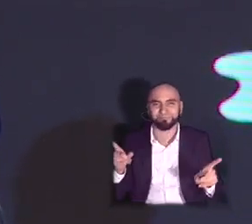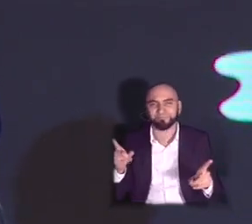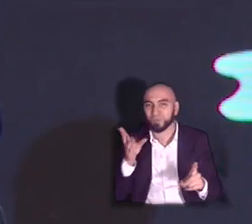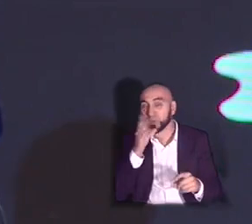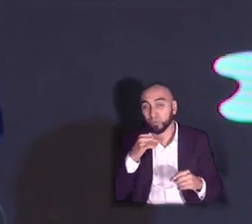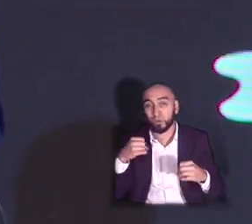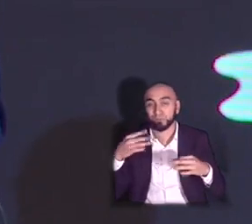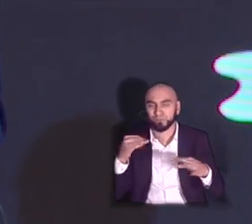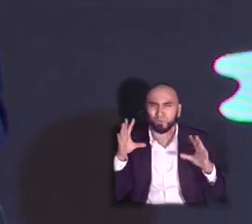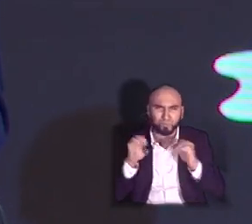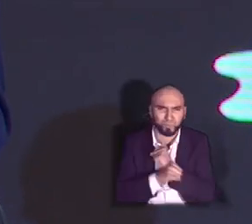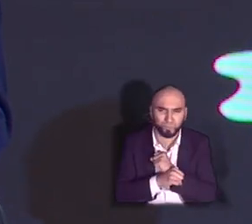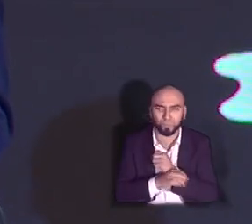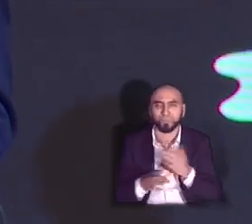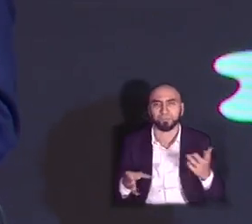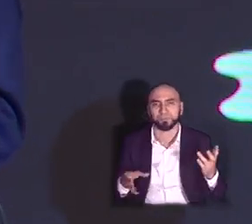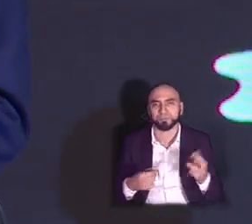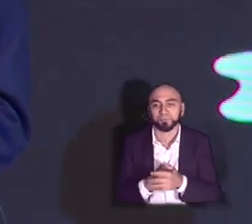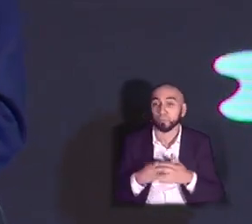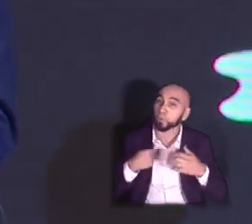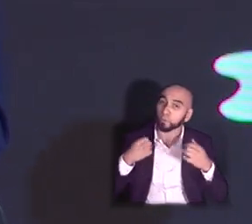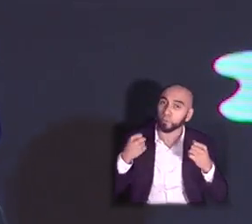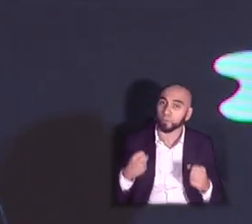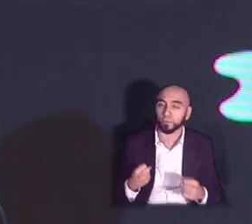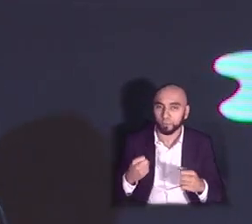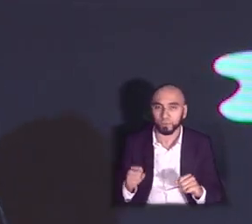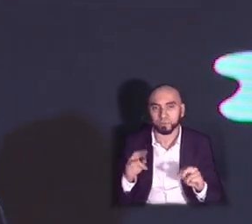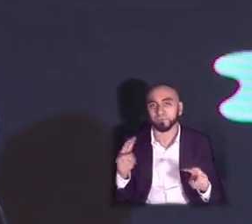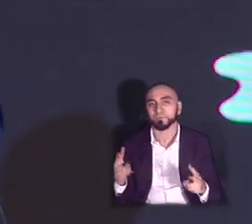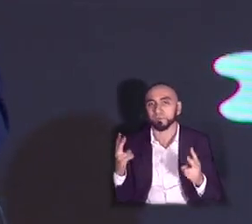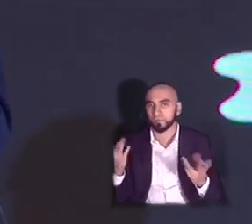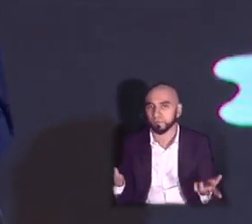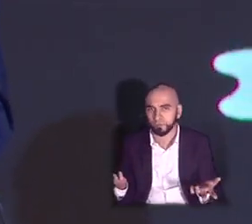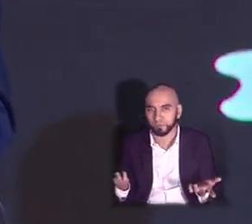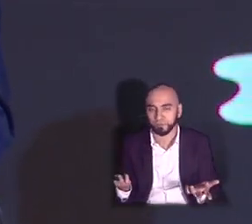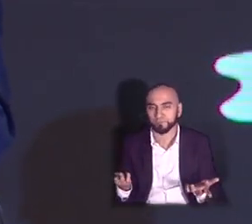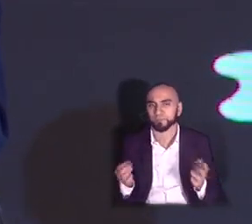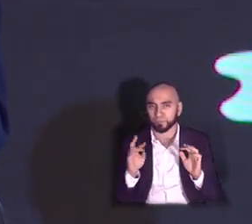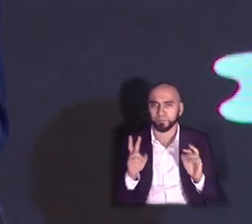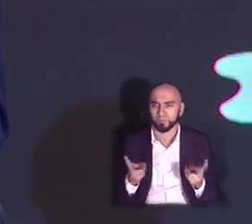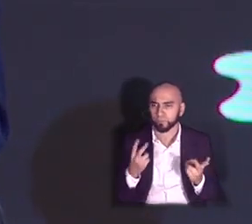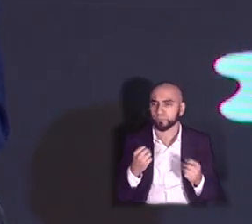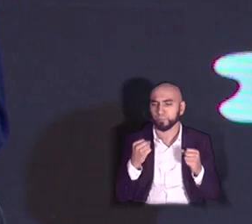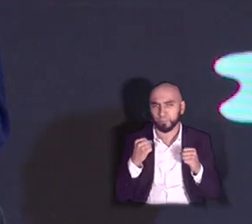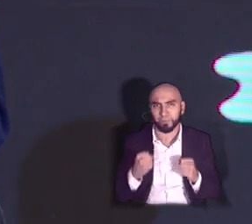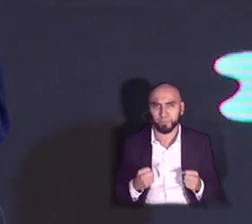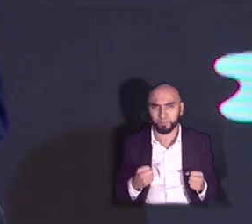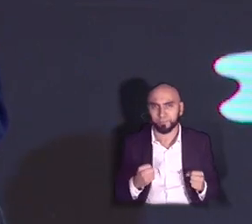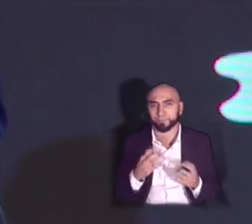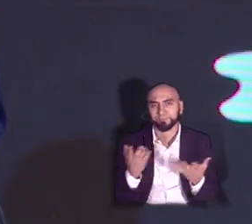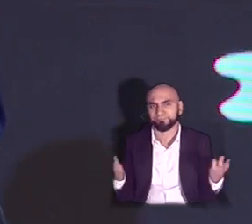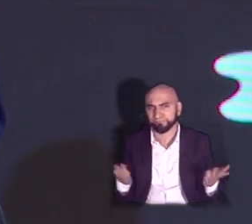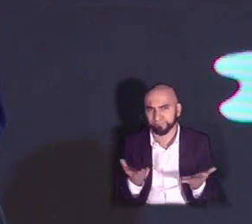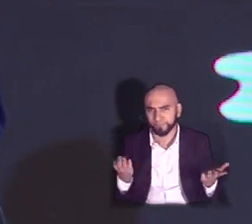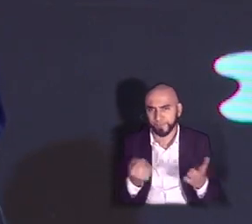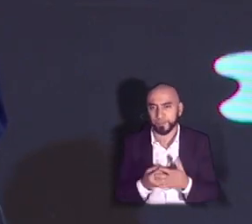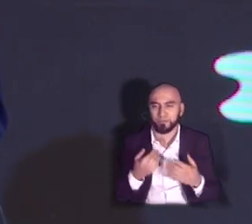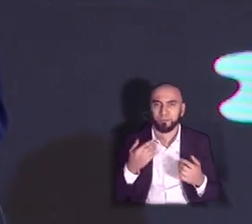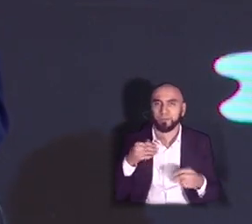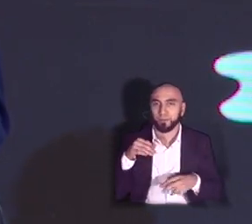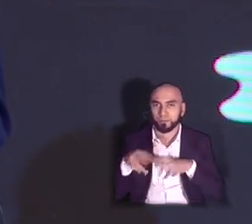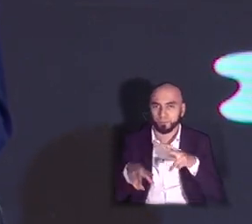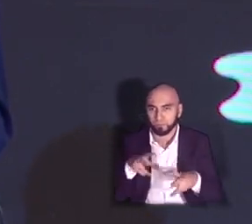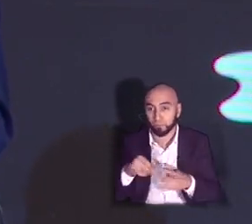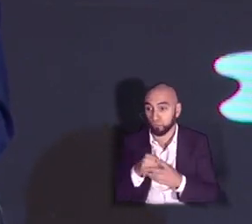Tierra. ¿Podríamos sobrevivir otro impacto como ese? Tenemos una mejor posibilidad que los dinosaurios porque